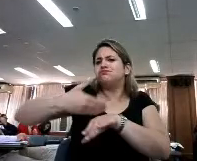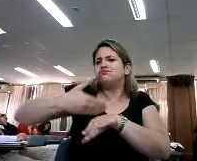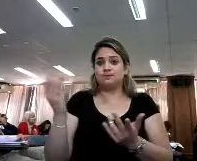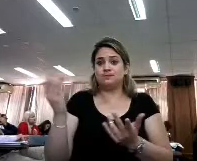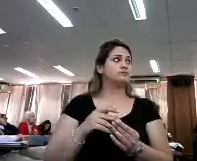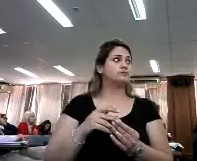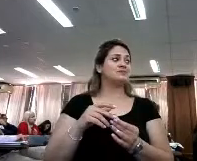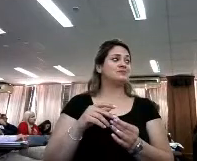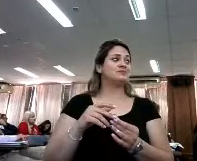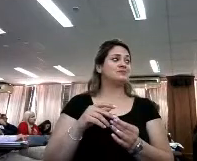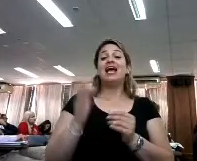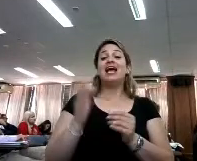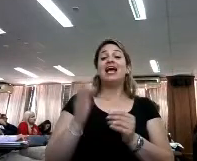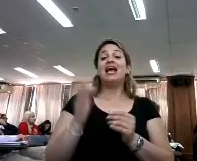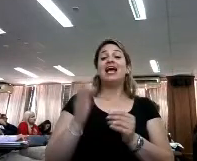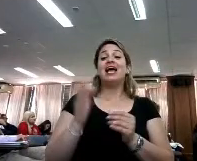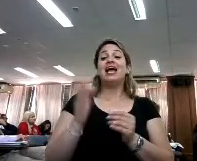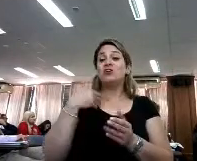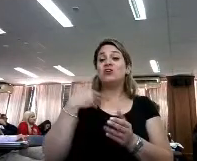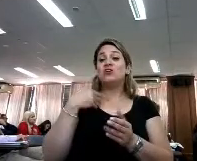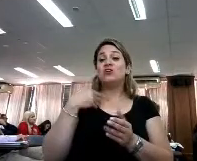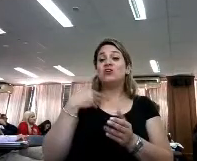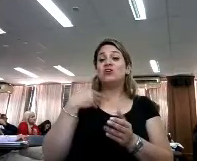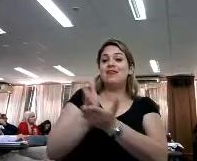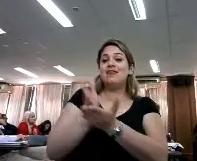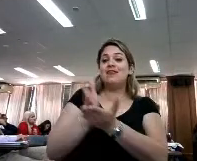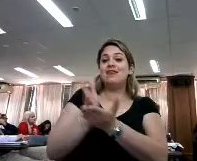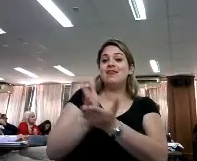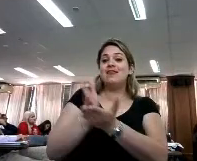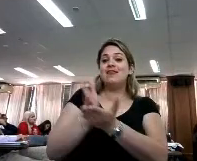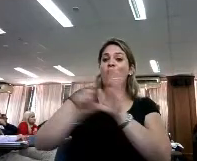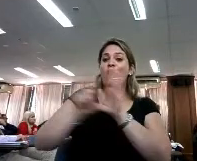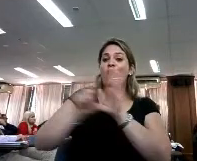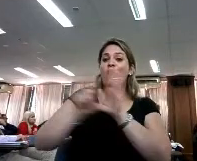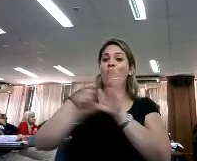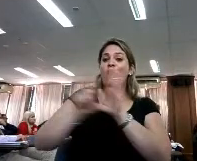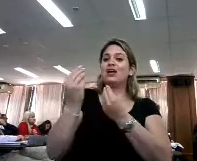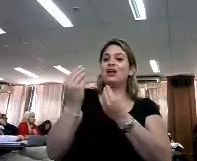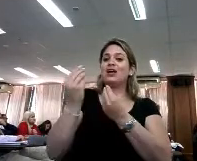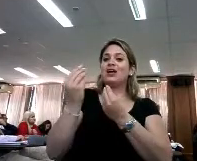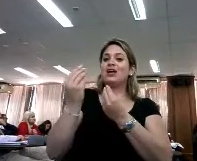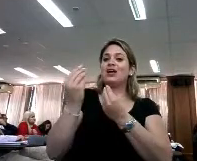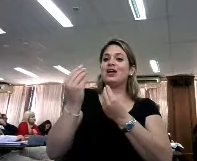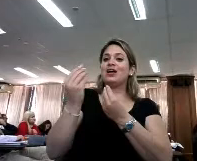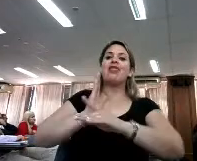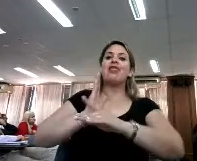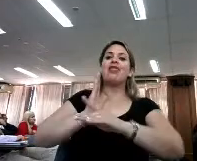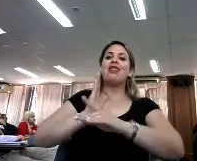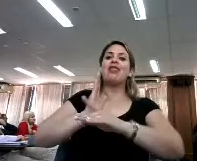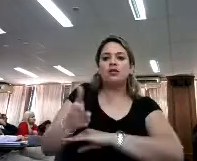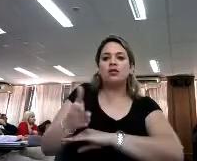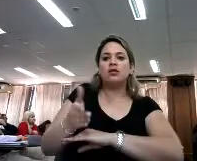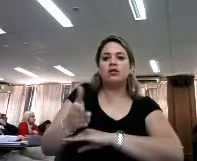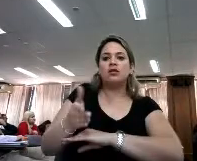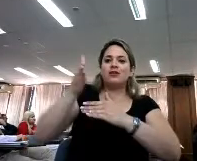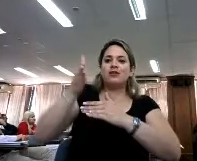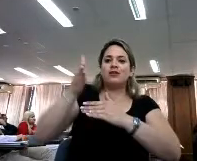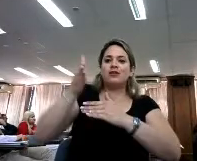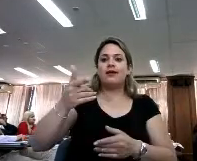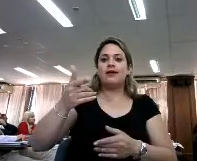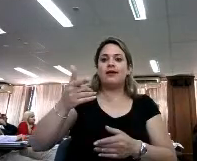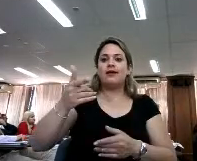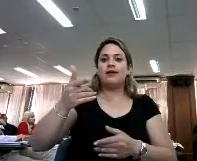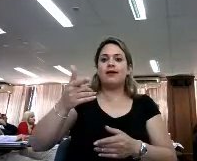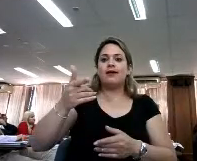Una de las limitaciones que se incluyó en esta nueva ley en Colombia fue la facultad de acceder, de volarse esa limitación de acceder